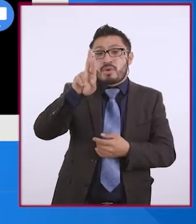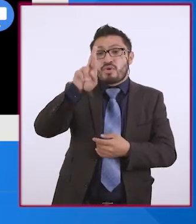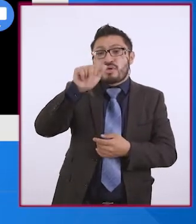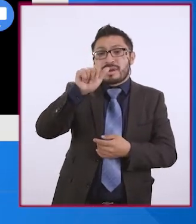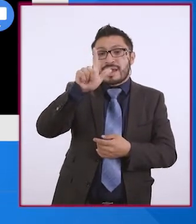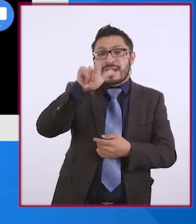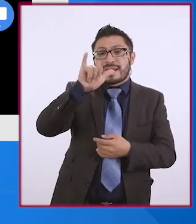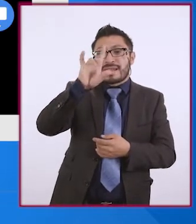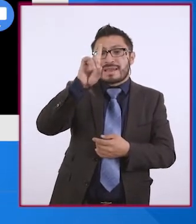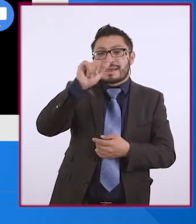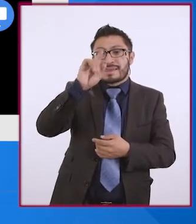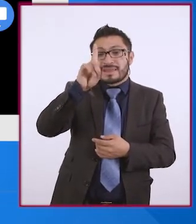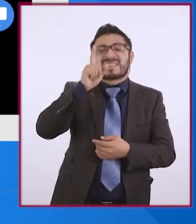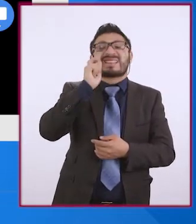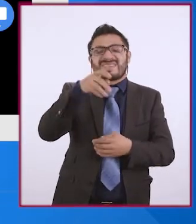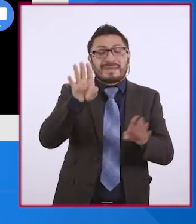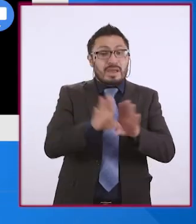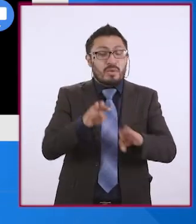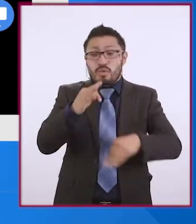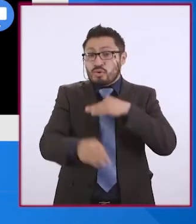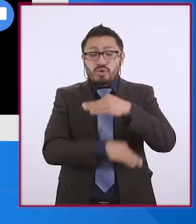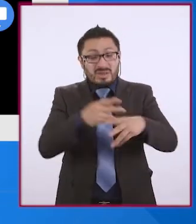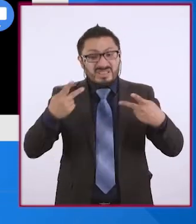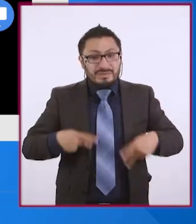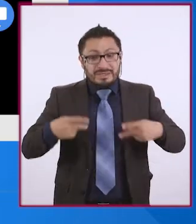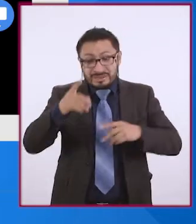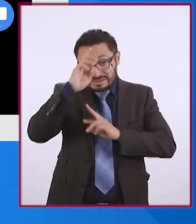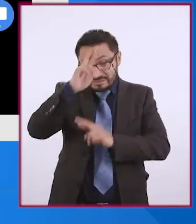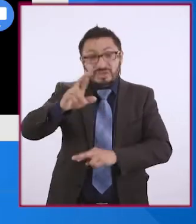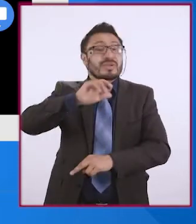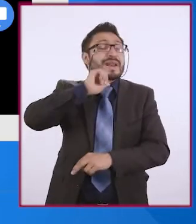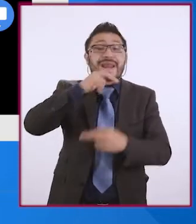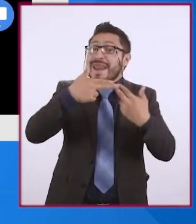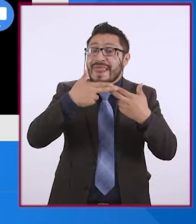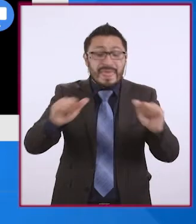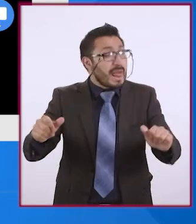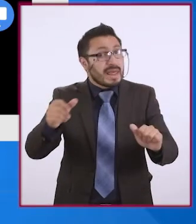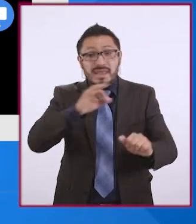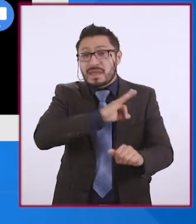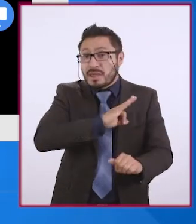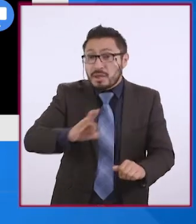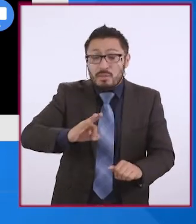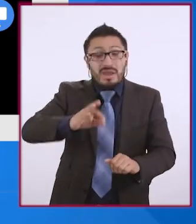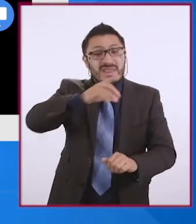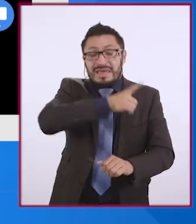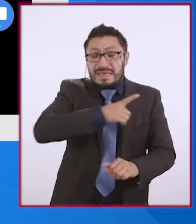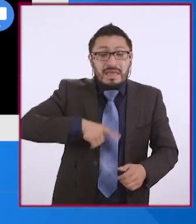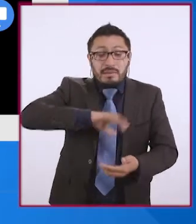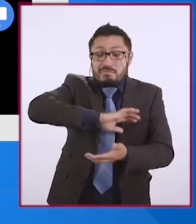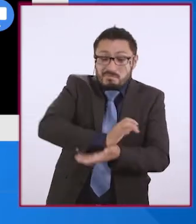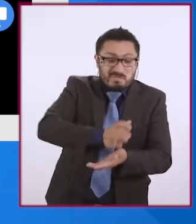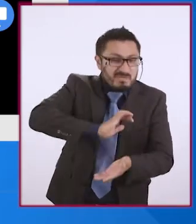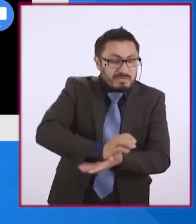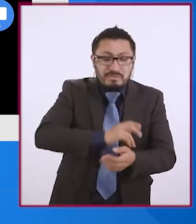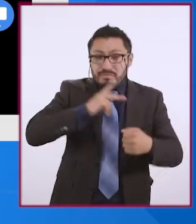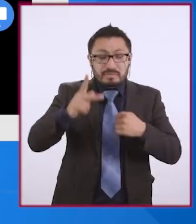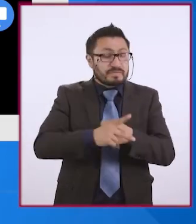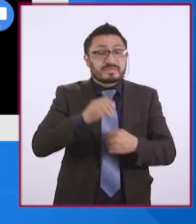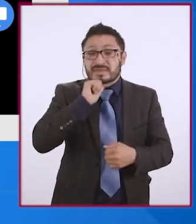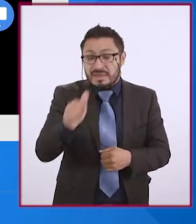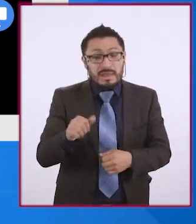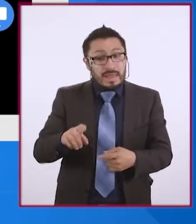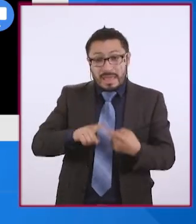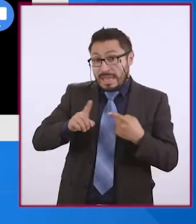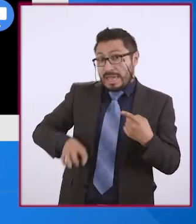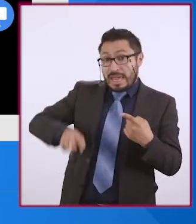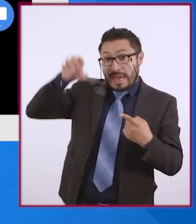que nadie puede ser discriminado por ninguna razón en el país, ni por edad, ni por